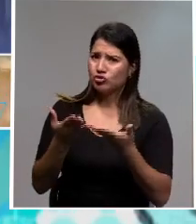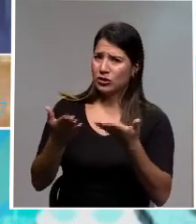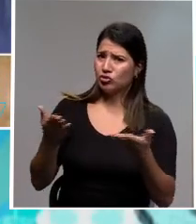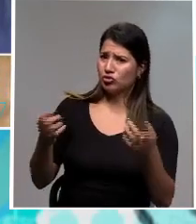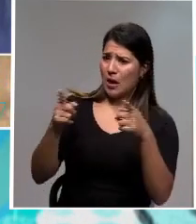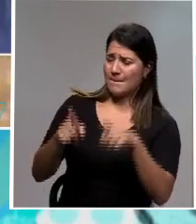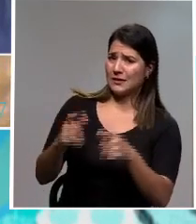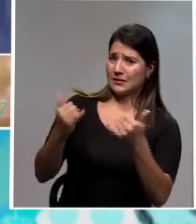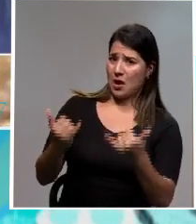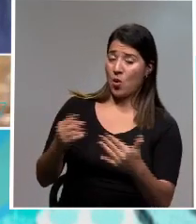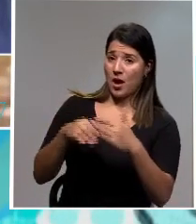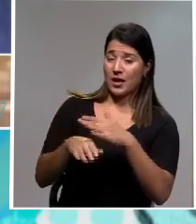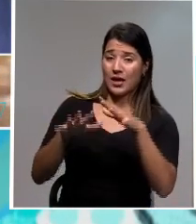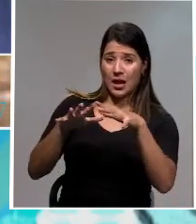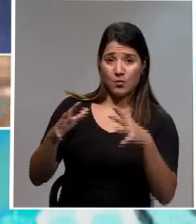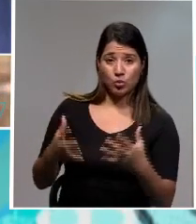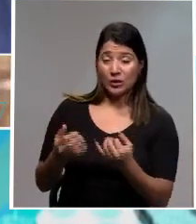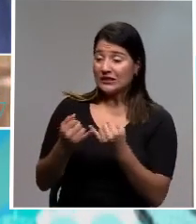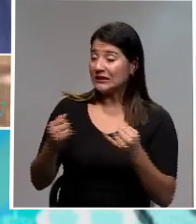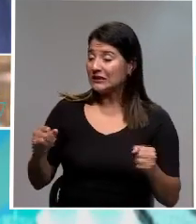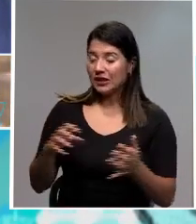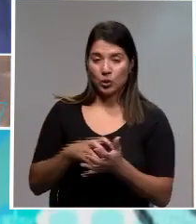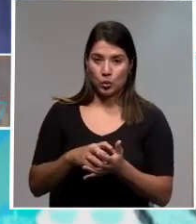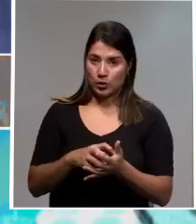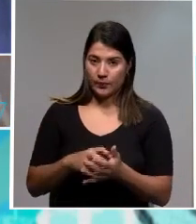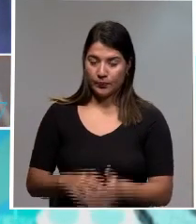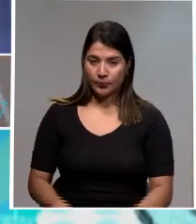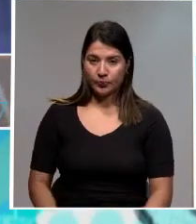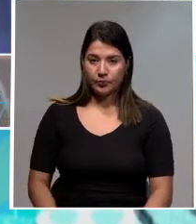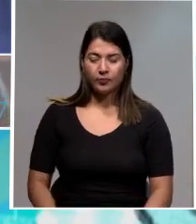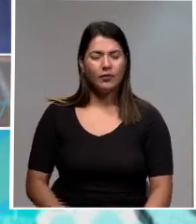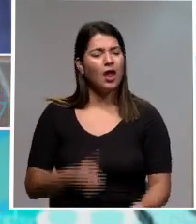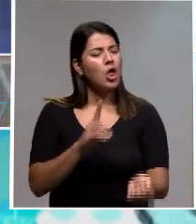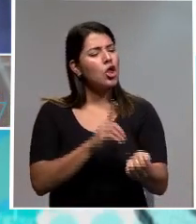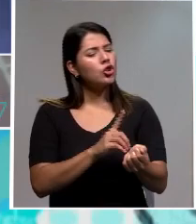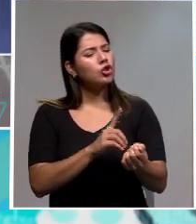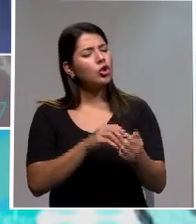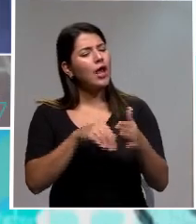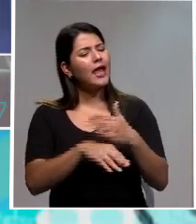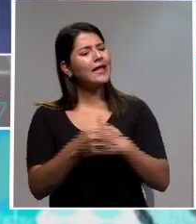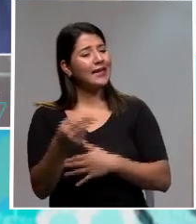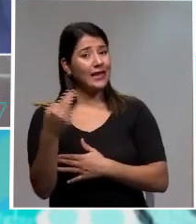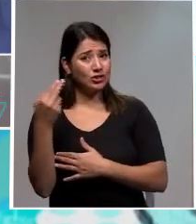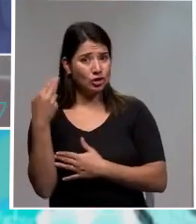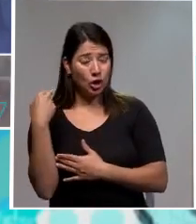momentos estamos viviendo, sin duda alguna. Doctor, en la historia de la humanidad,